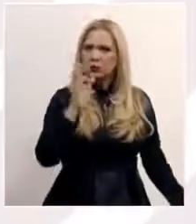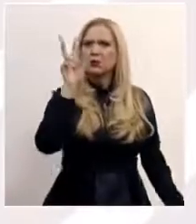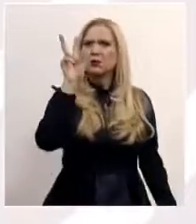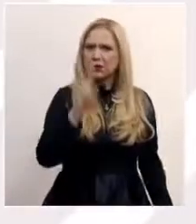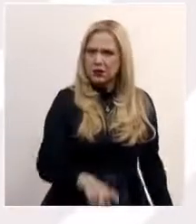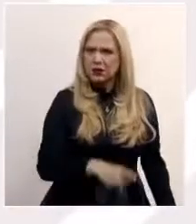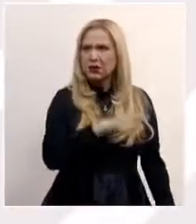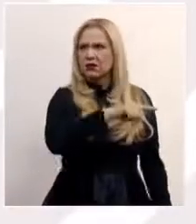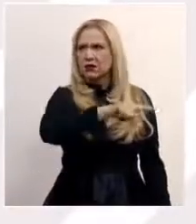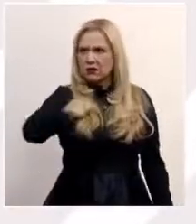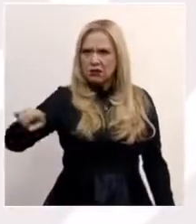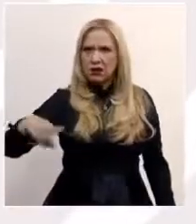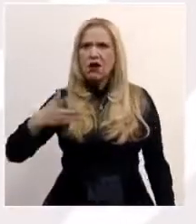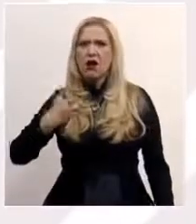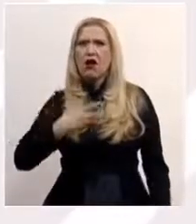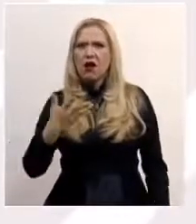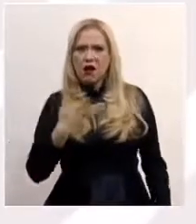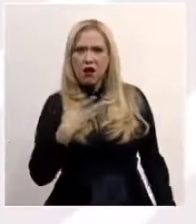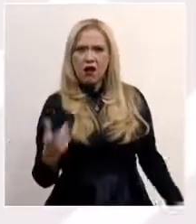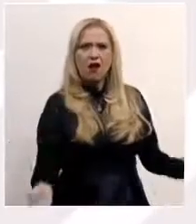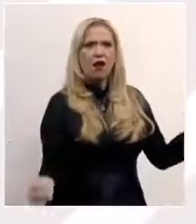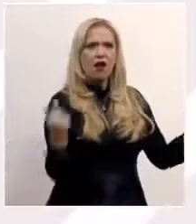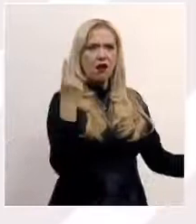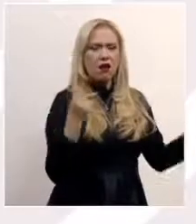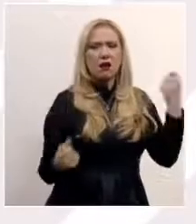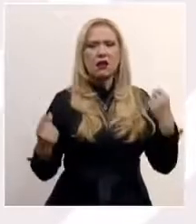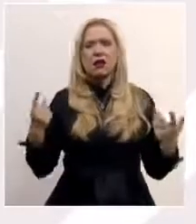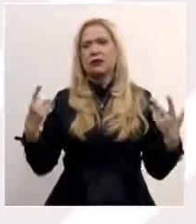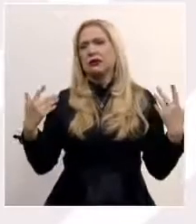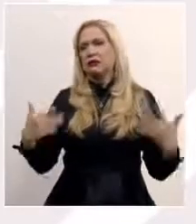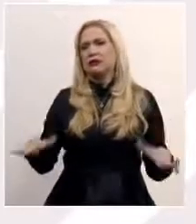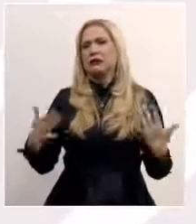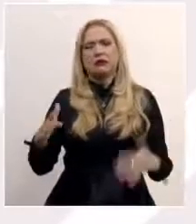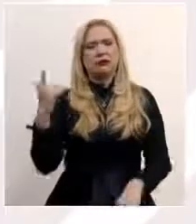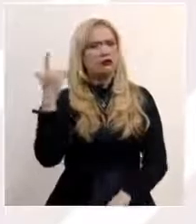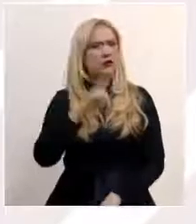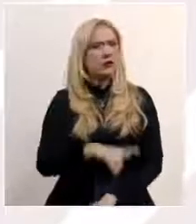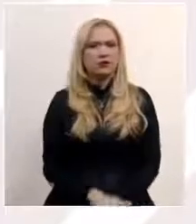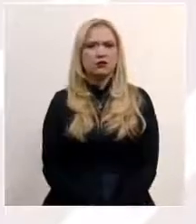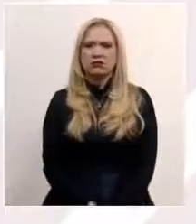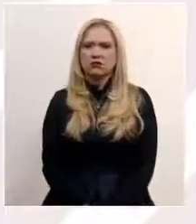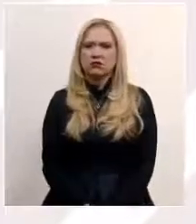es como se vive, y entonces es terrible.